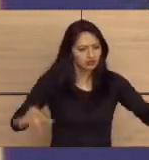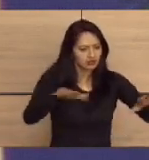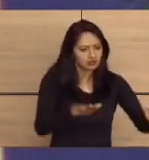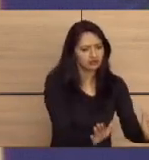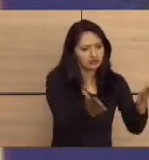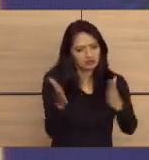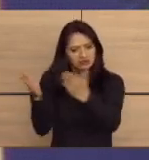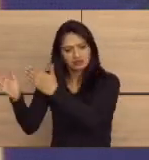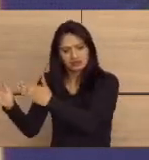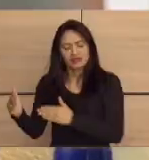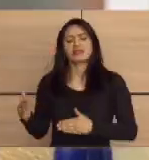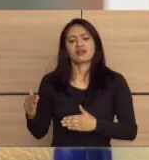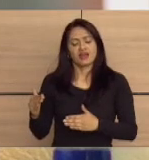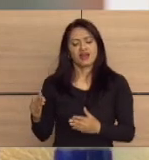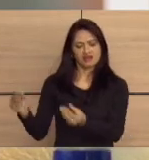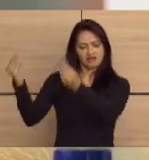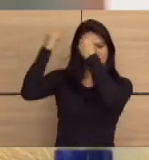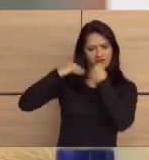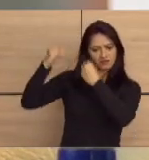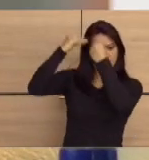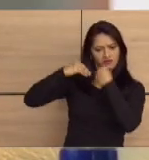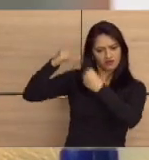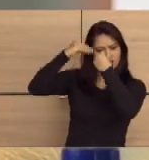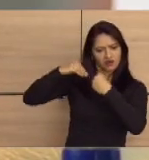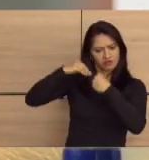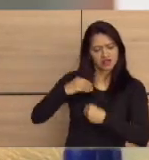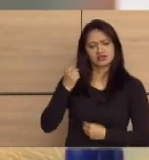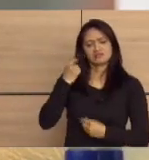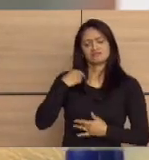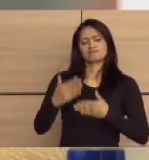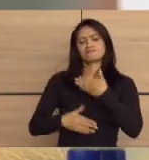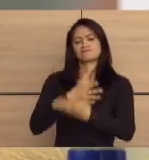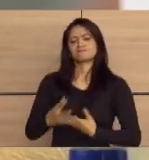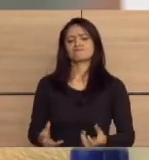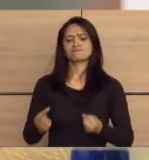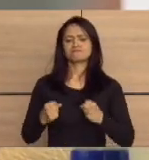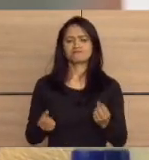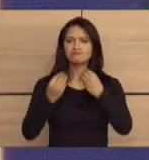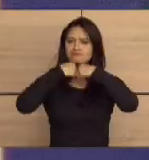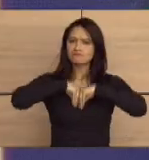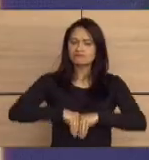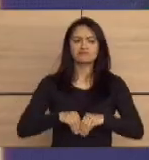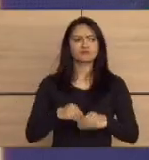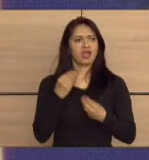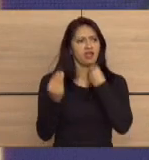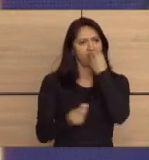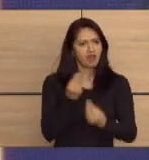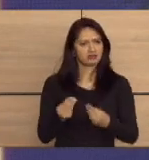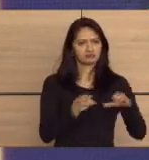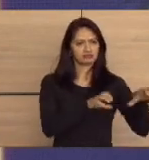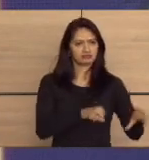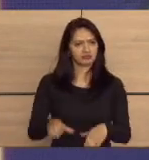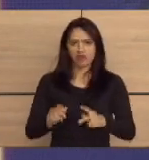que esos deseos de transformación parten también del agenciamiento que ellos hagan de transformaciones de sus actitudes, de sus